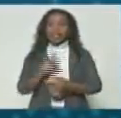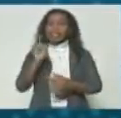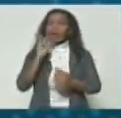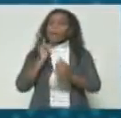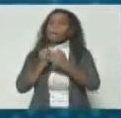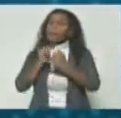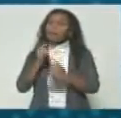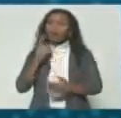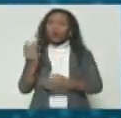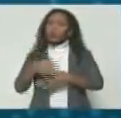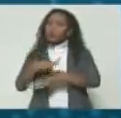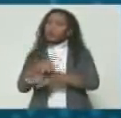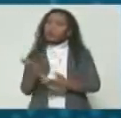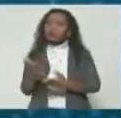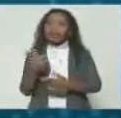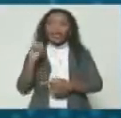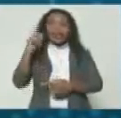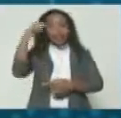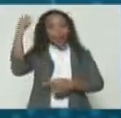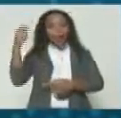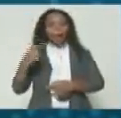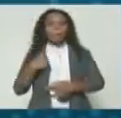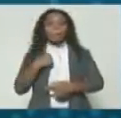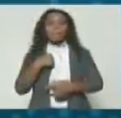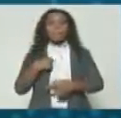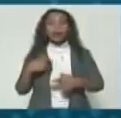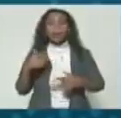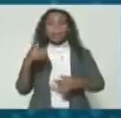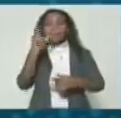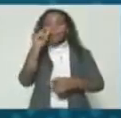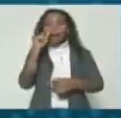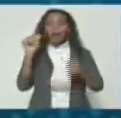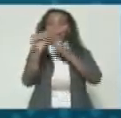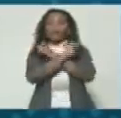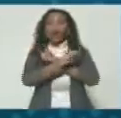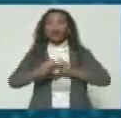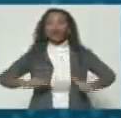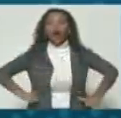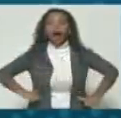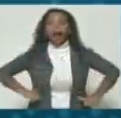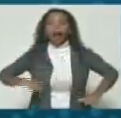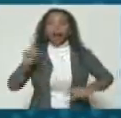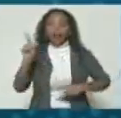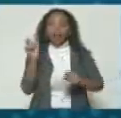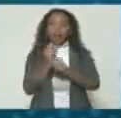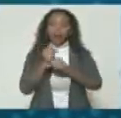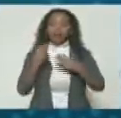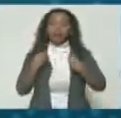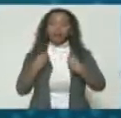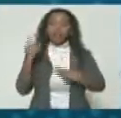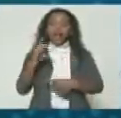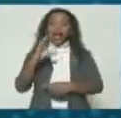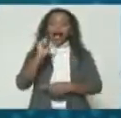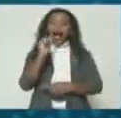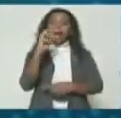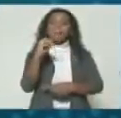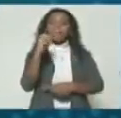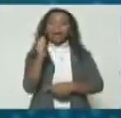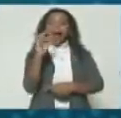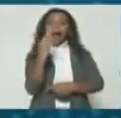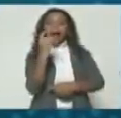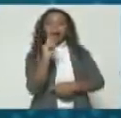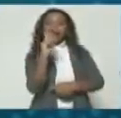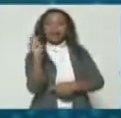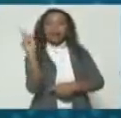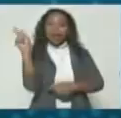viene? Teóricamente mis papás de Portugal. Portugal. Portugueses, trabajadores. Ah, claro, Camarata. Camarata. Los